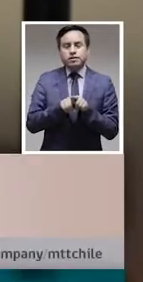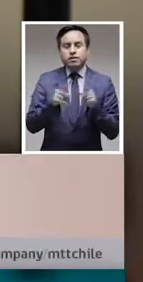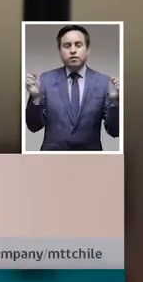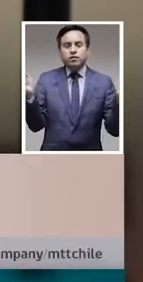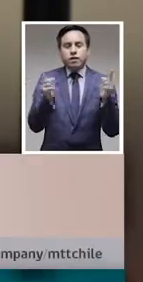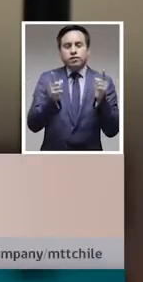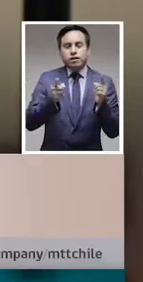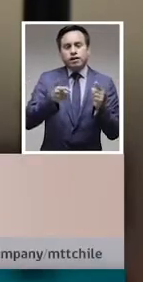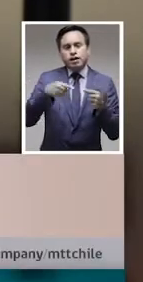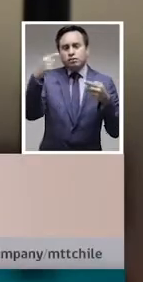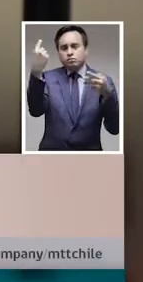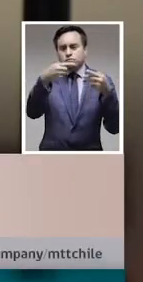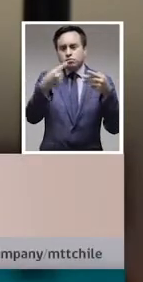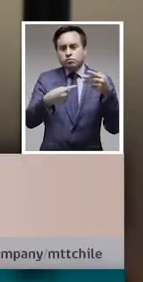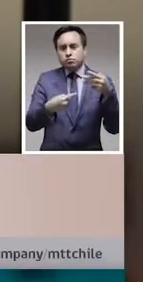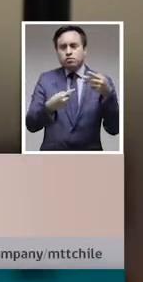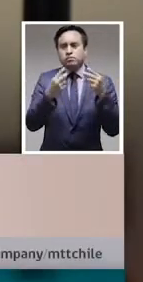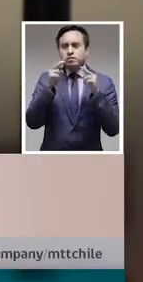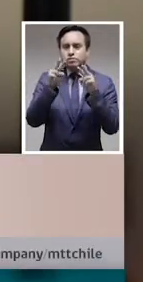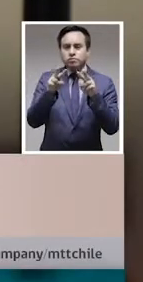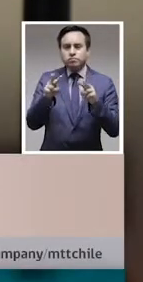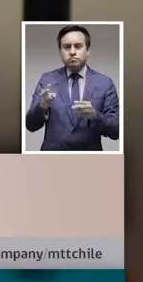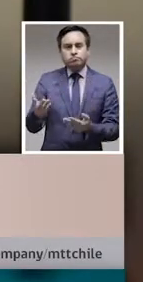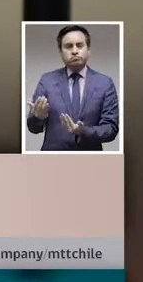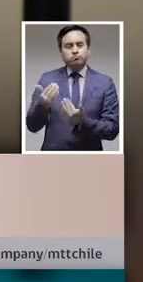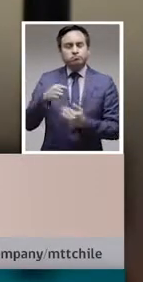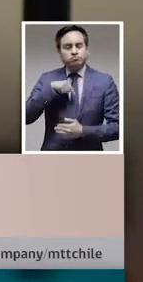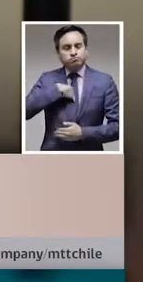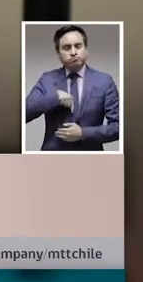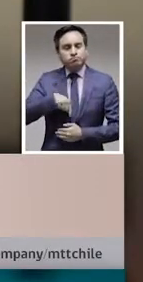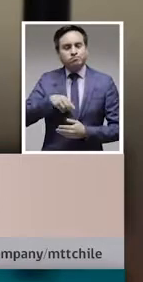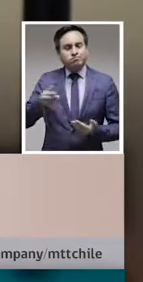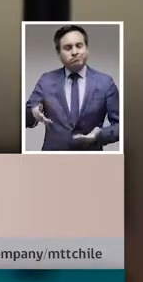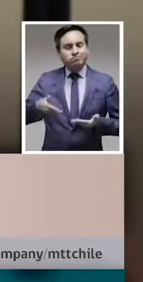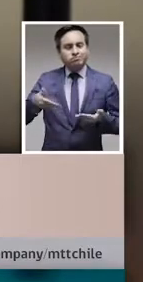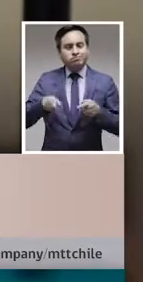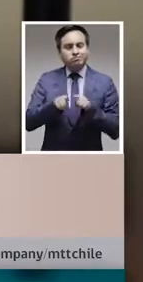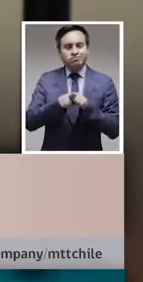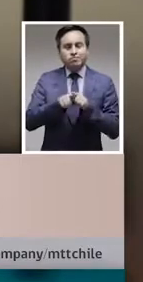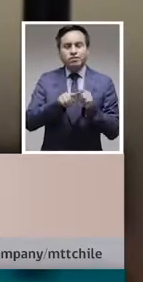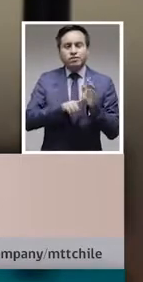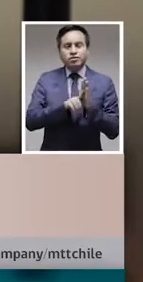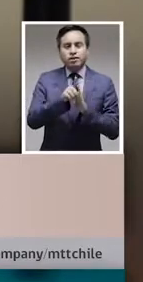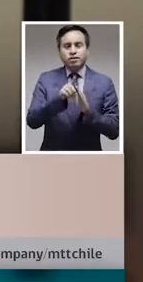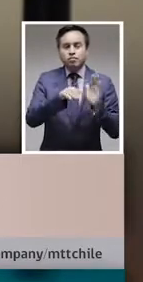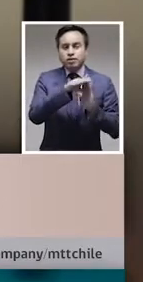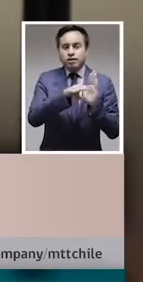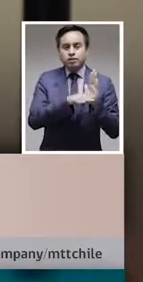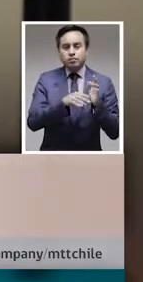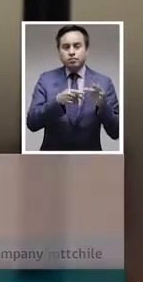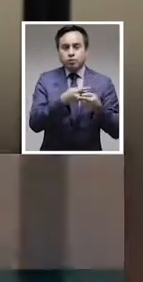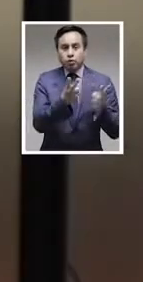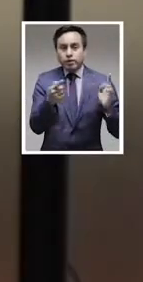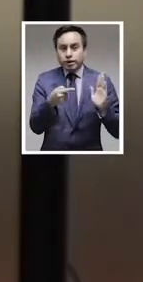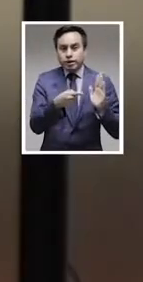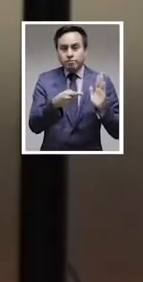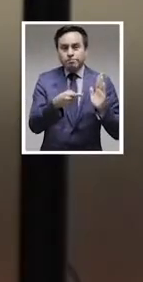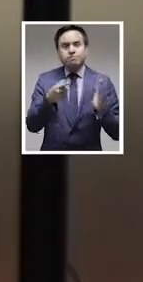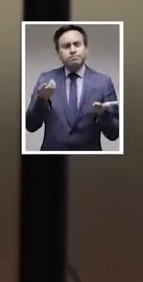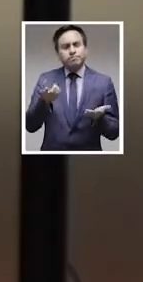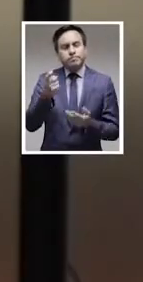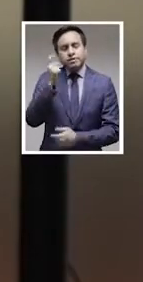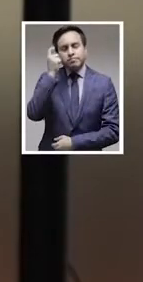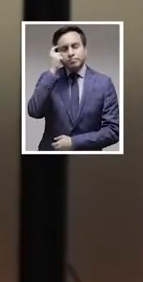breve recuento de cuál es la visión que nos inspira. Cuando se desarrollan políticas públicas, uno tiene